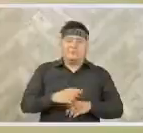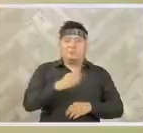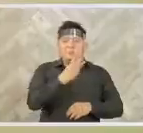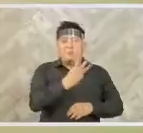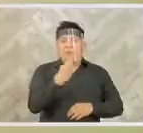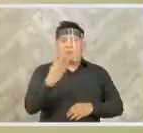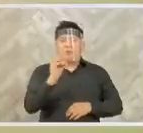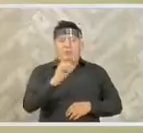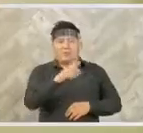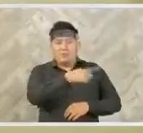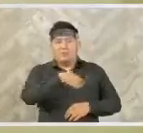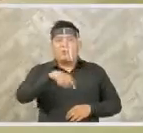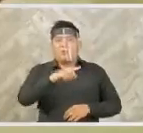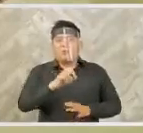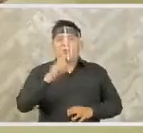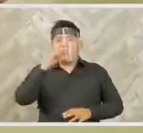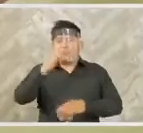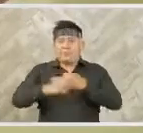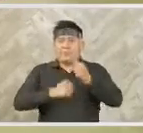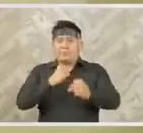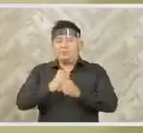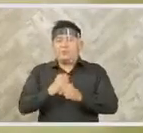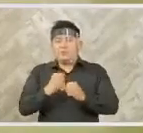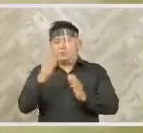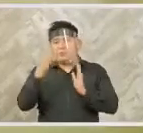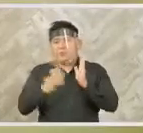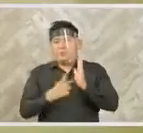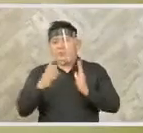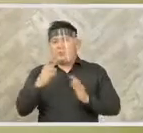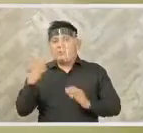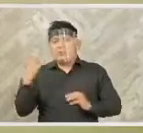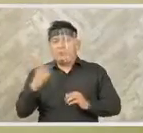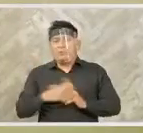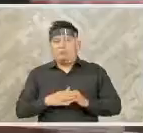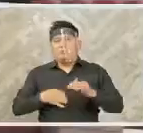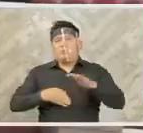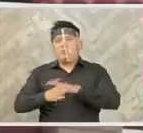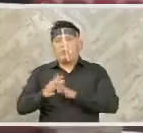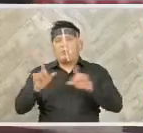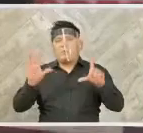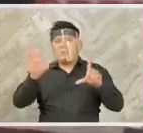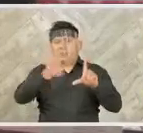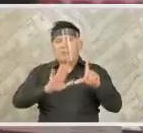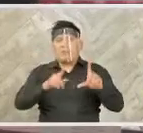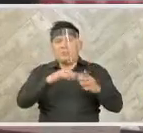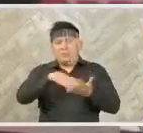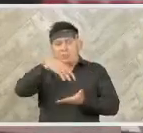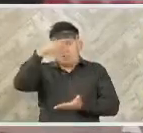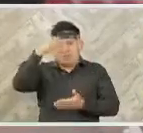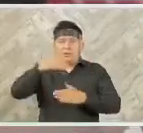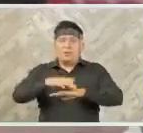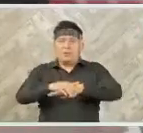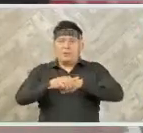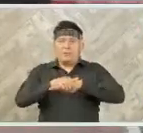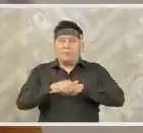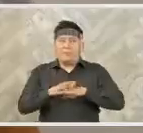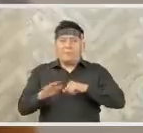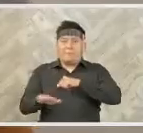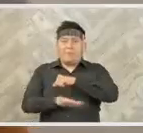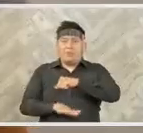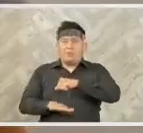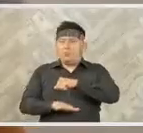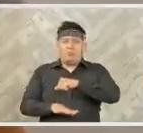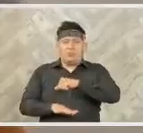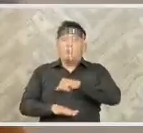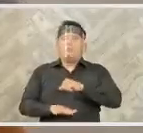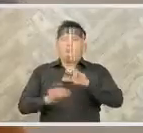gratuita, tienen durante un año, durante el 2021, el acceso a esa plataforma para aprender inglés, pero no solo aprender inglés básico, sino aprender